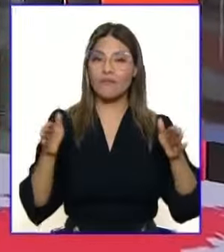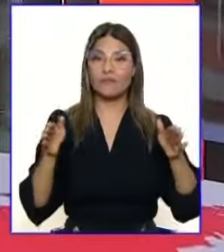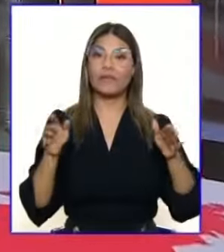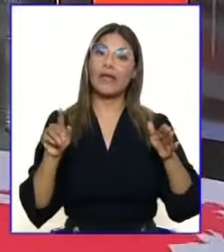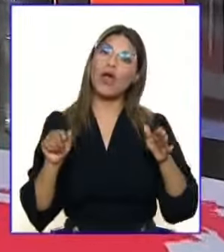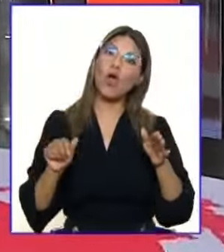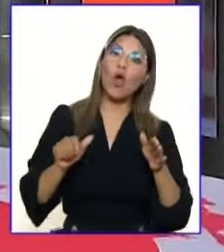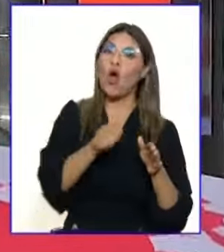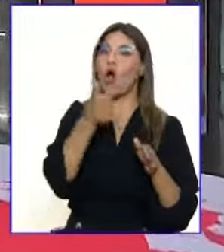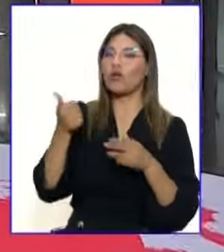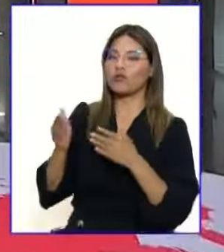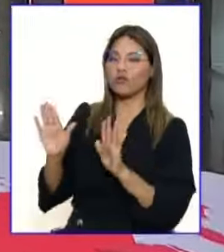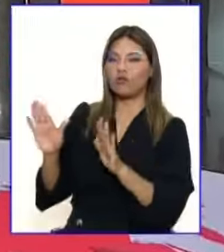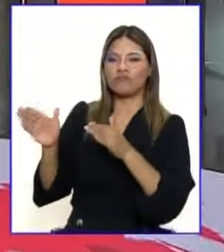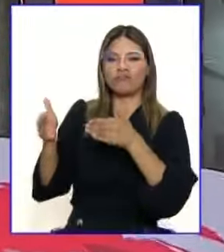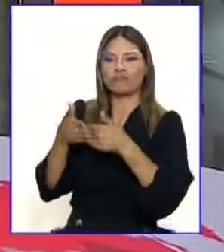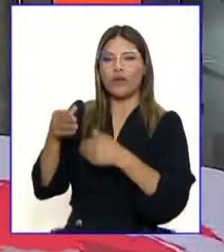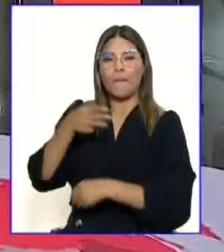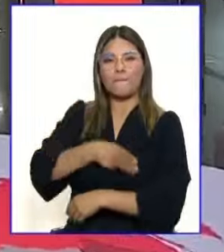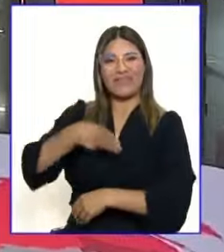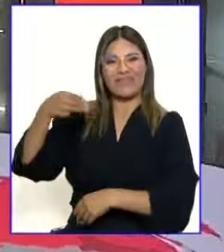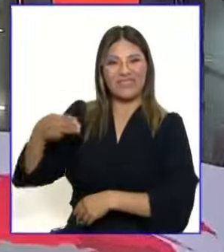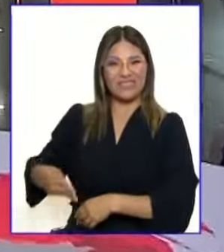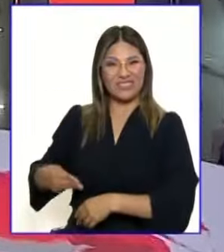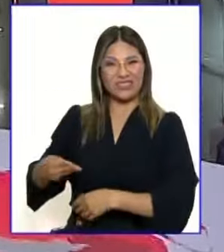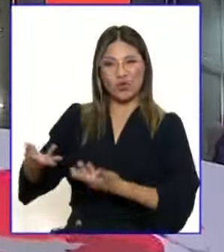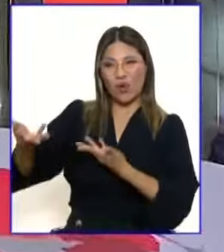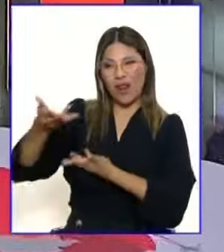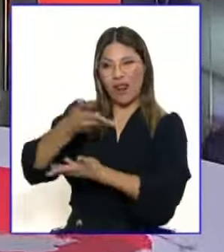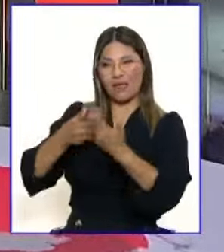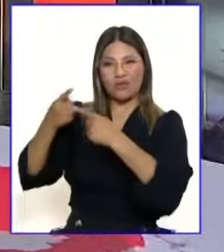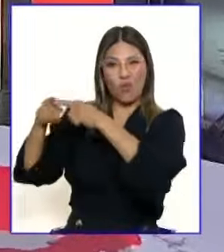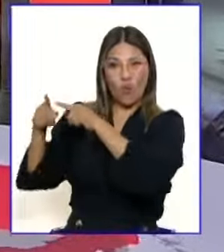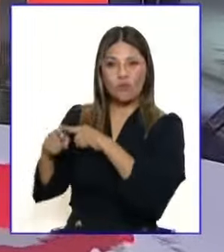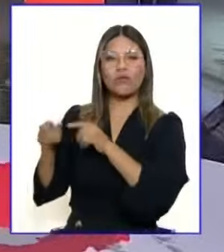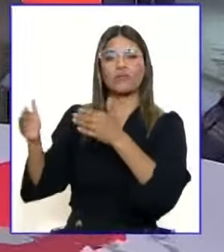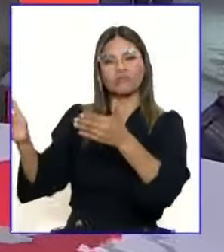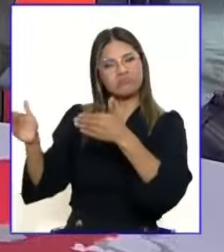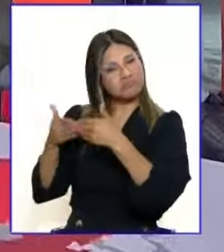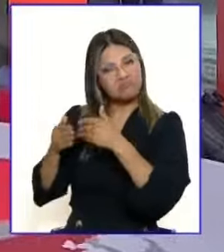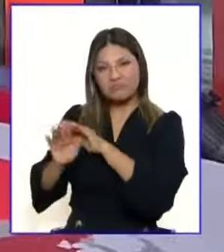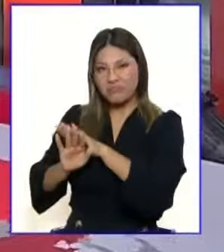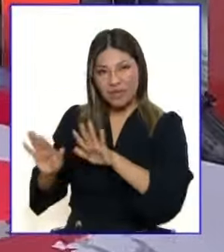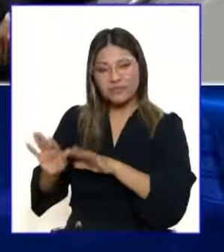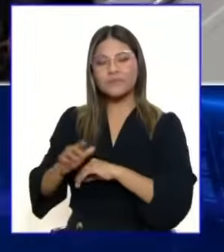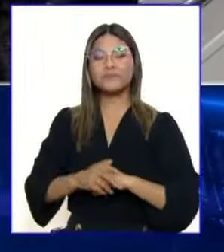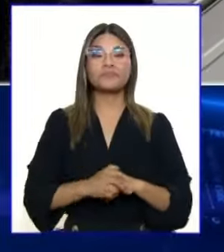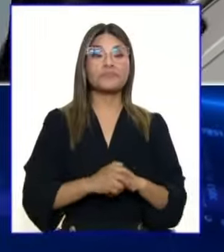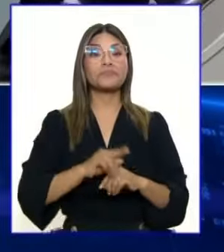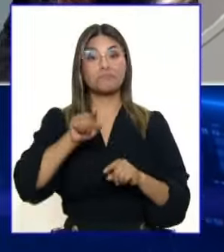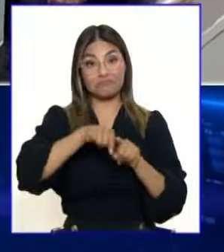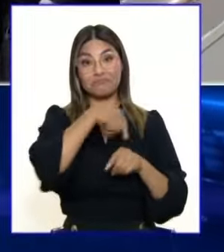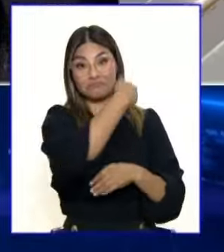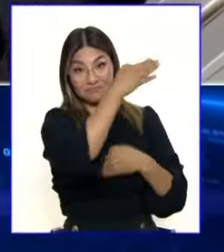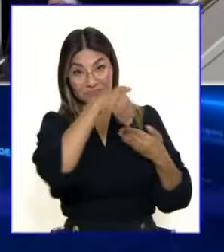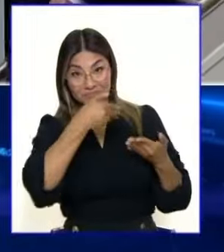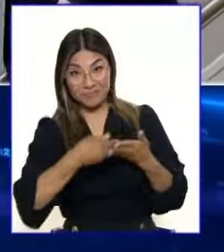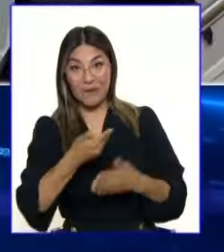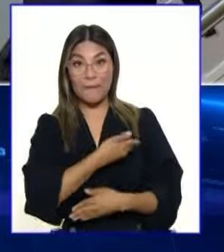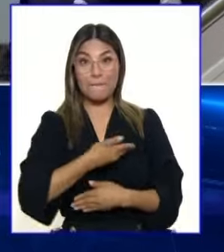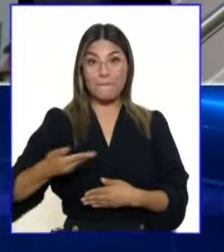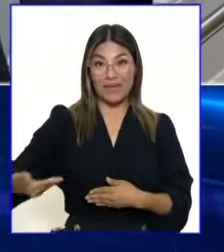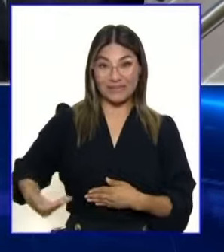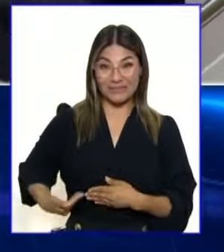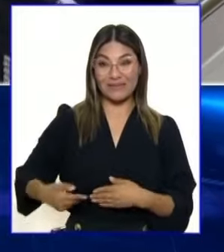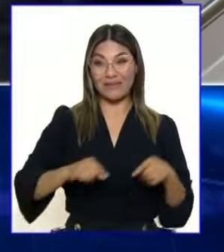ministros de Relaciones Exteriores y de Comercio del foro. Va a llegar el presidente Joe Biden, quien, si bien es cierto, no va a realizar una visita